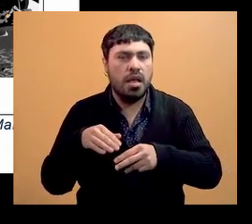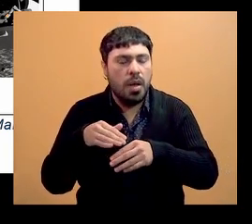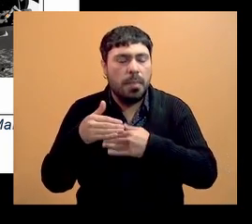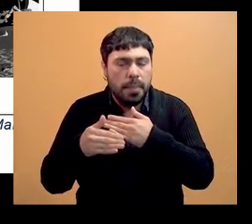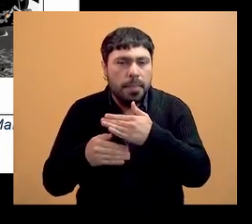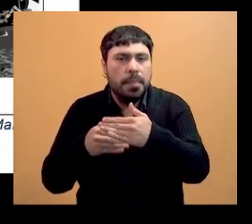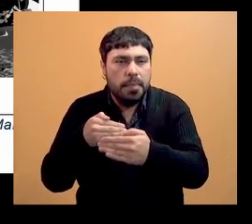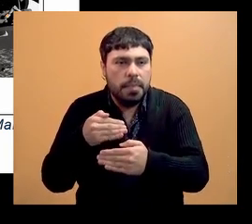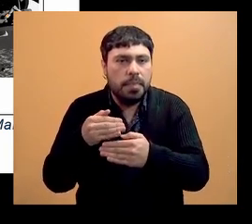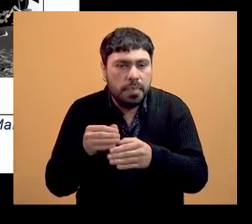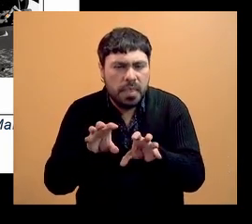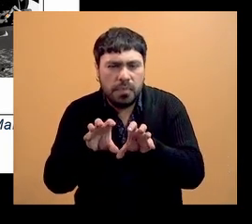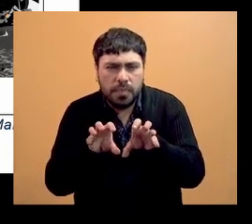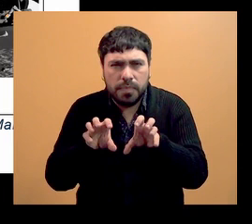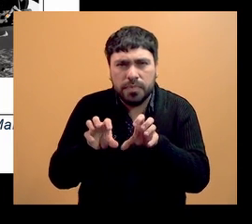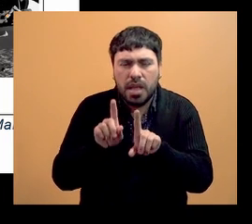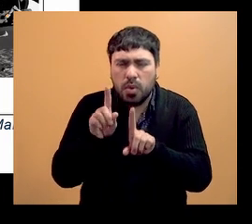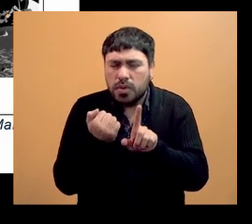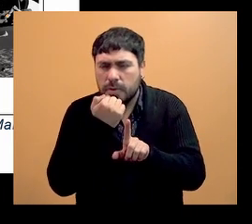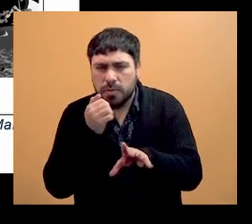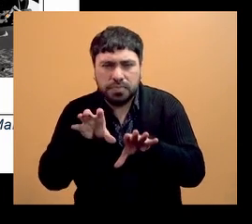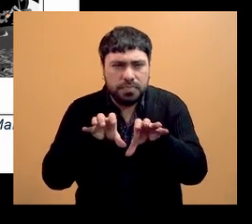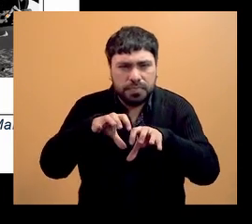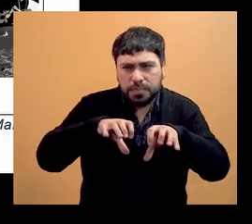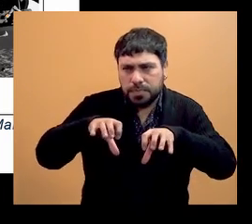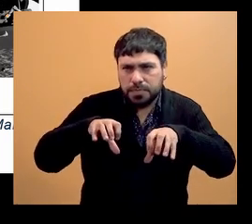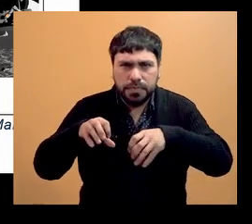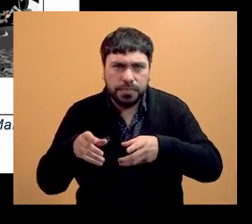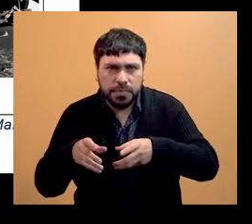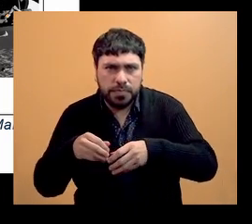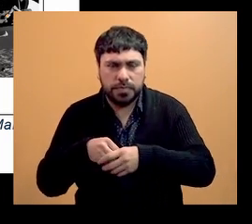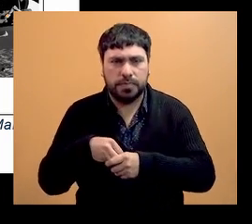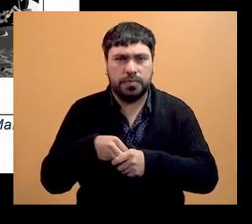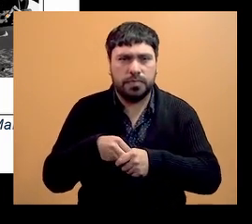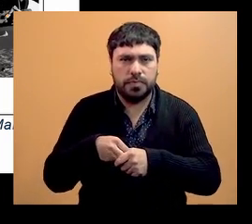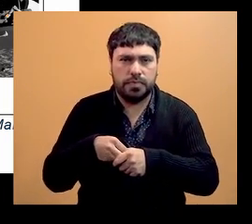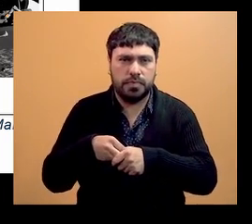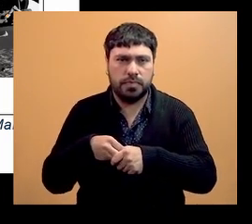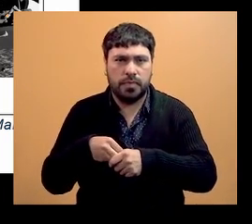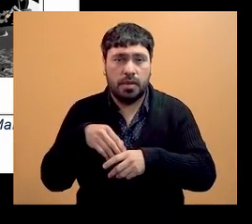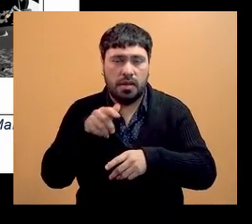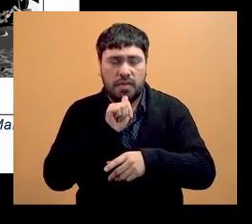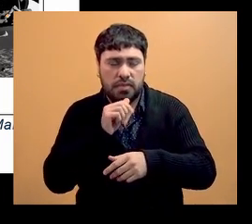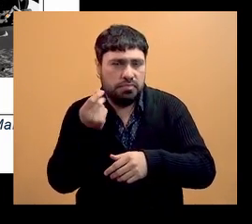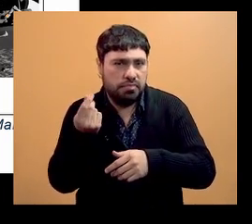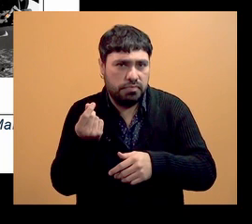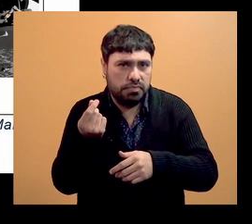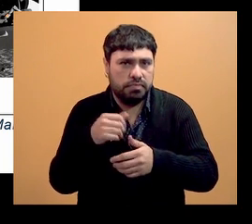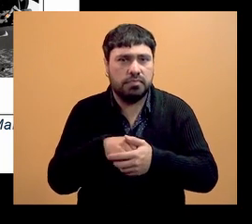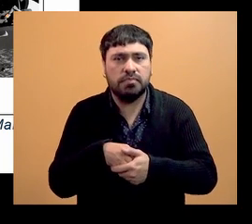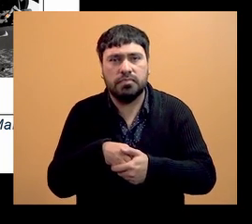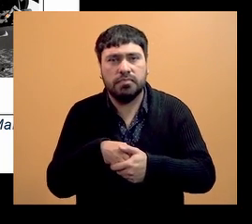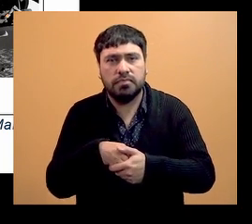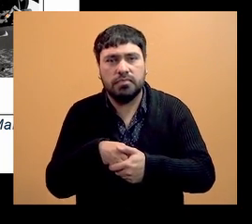Espacial Internacional y no sin problemas tampoco económicos. Estas no son empresas fáciles de llevar a cabo durante tales periodos